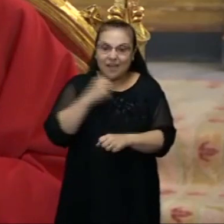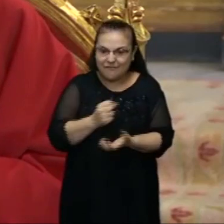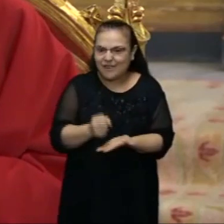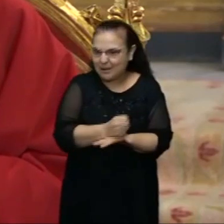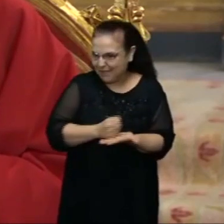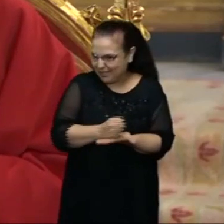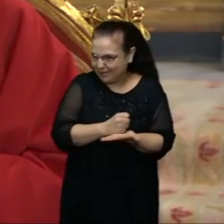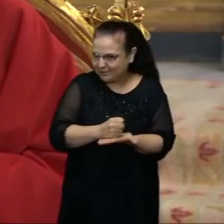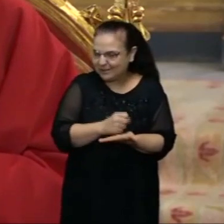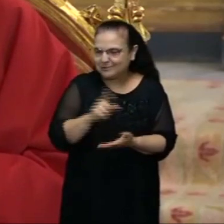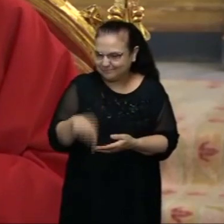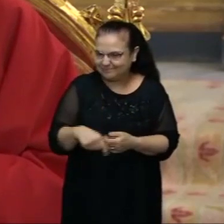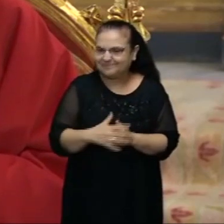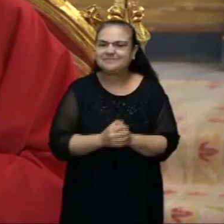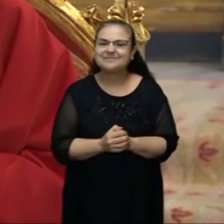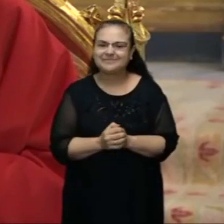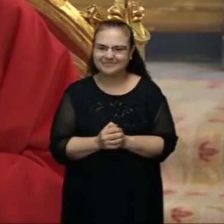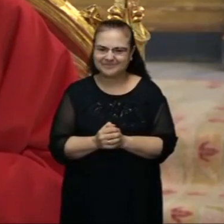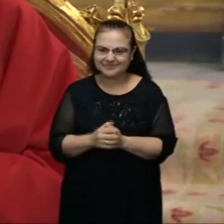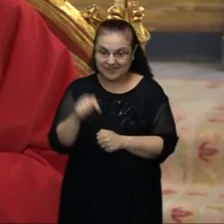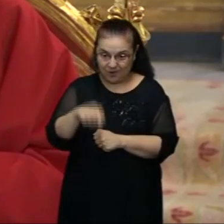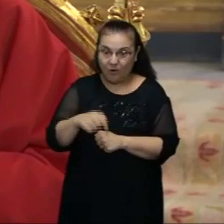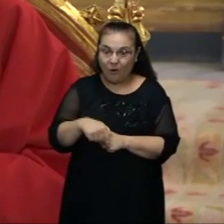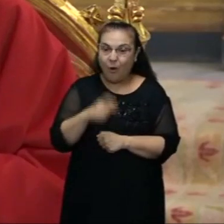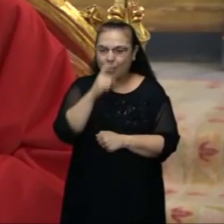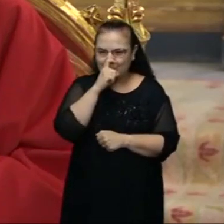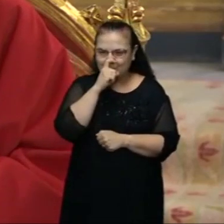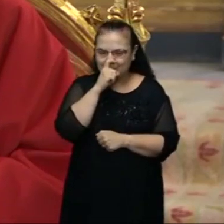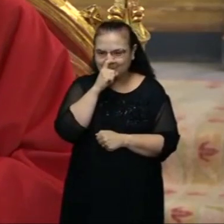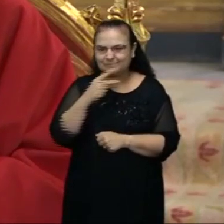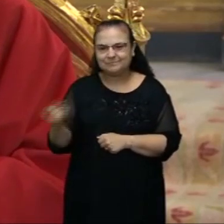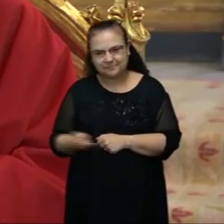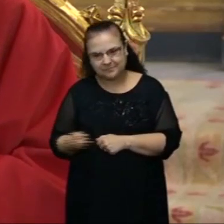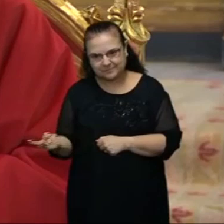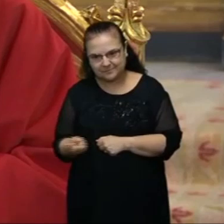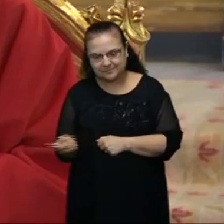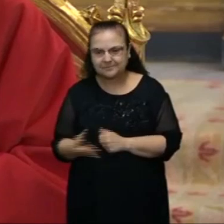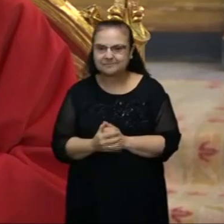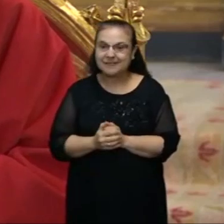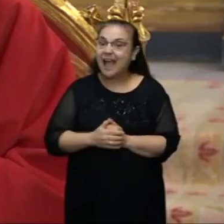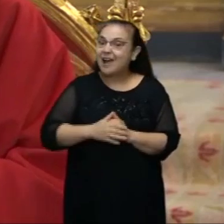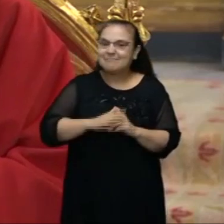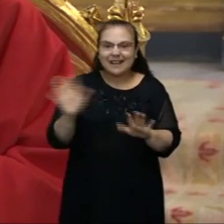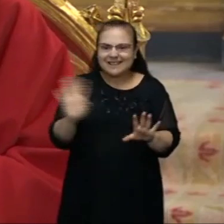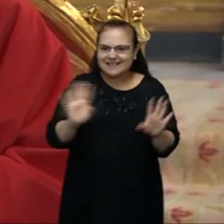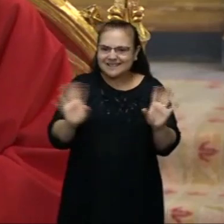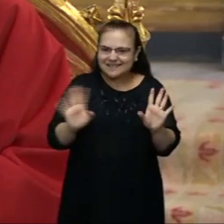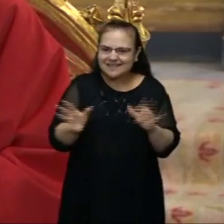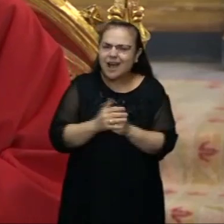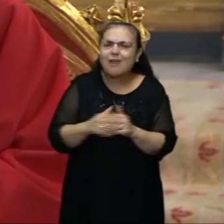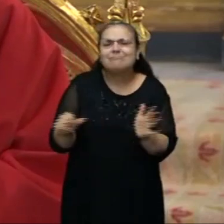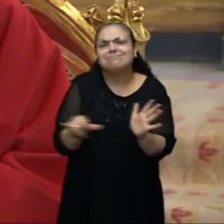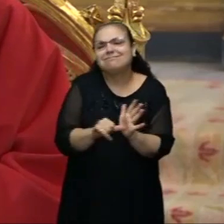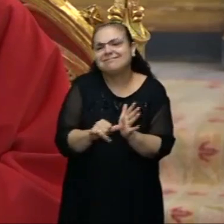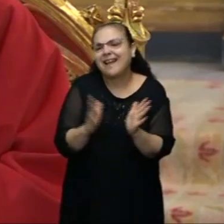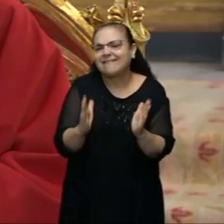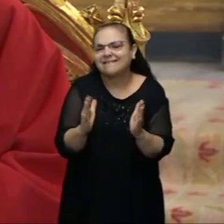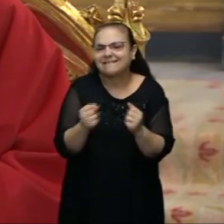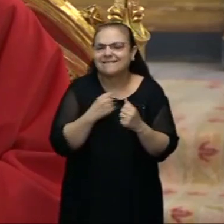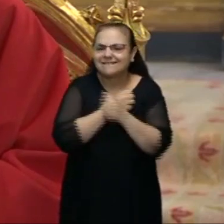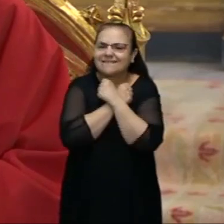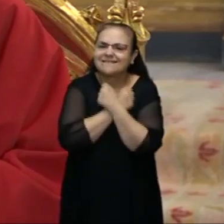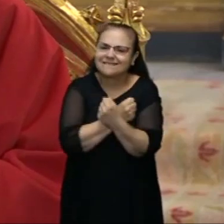farmacéuticos. Bueno, pues hoy vamos a hacer memoria de ellos. Un saludo, como siempre, cercano y